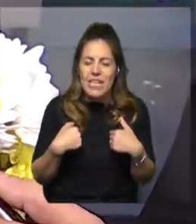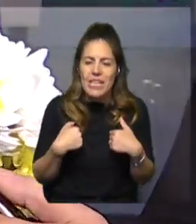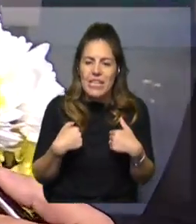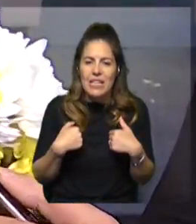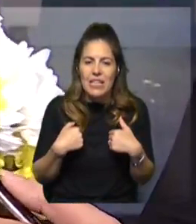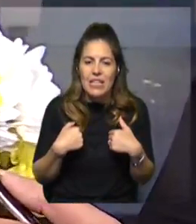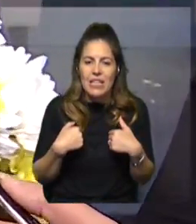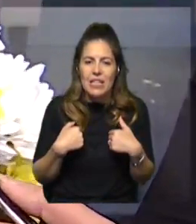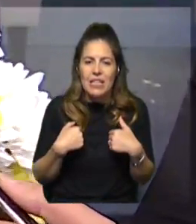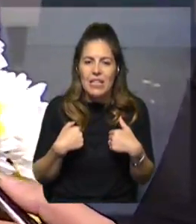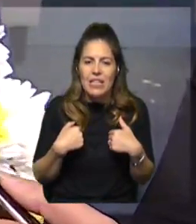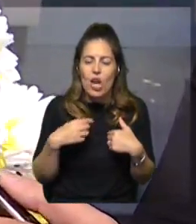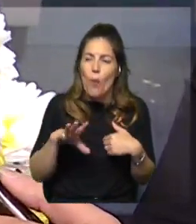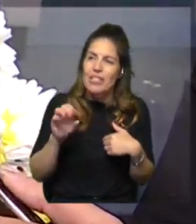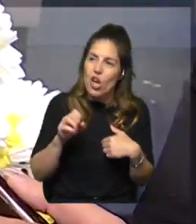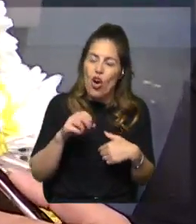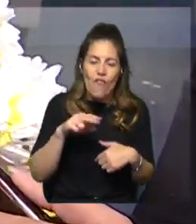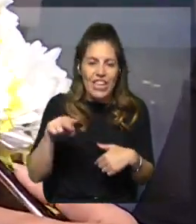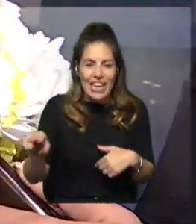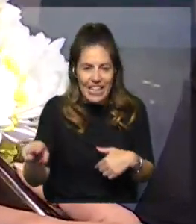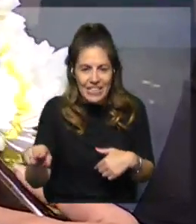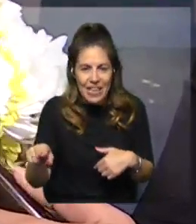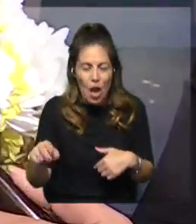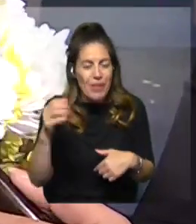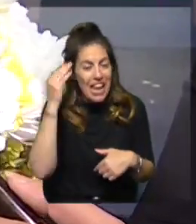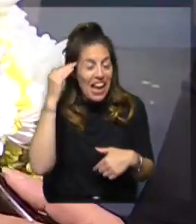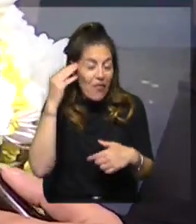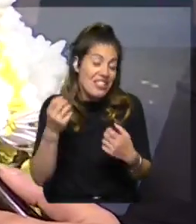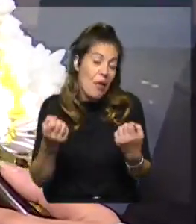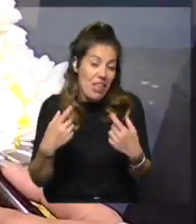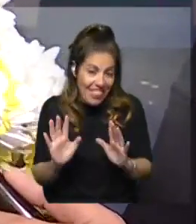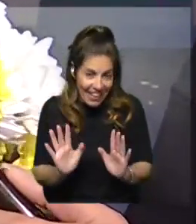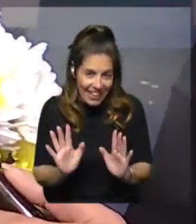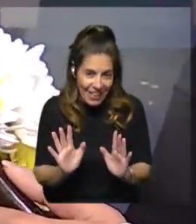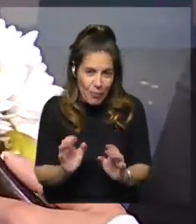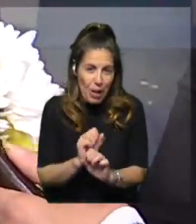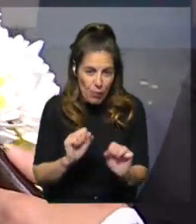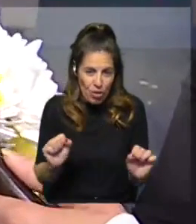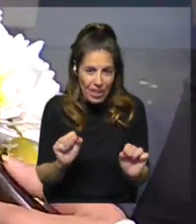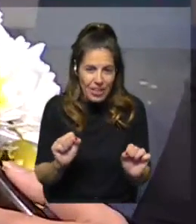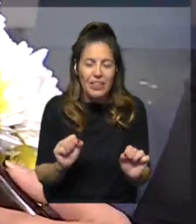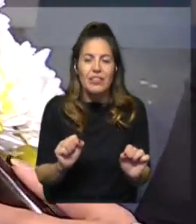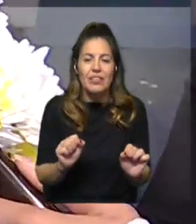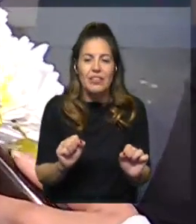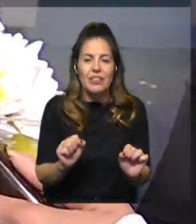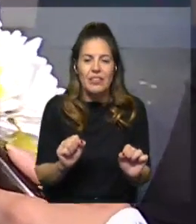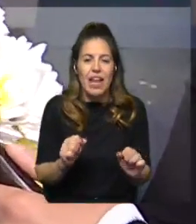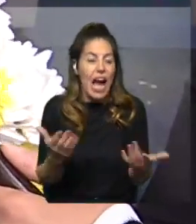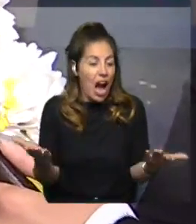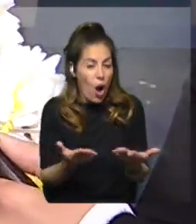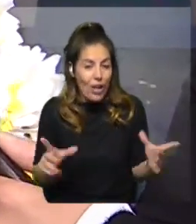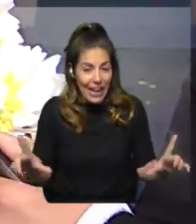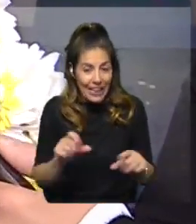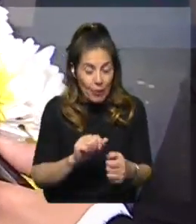comprensión como con una cierta vigencia mientras la cabeza me dé para eso. Y de ahora que terminó